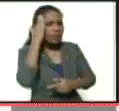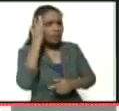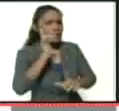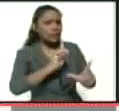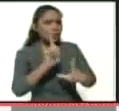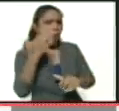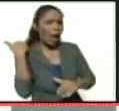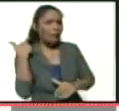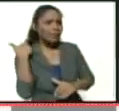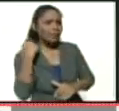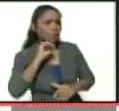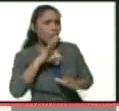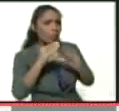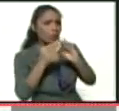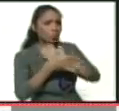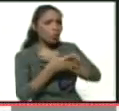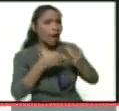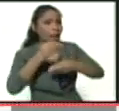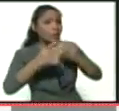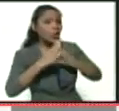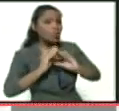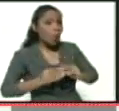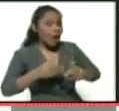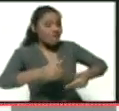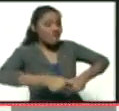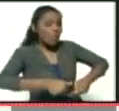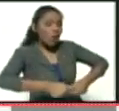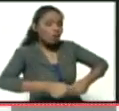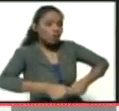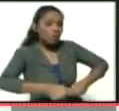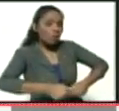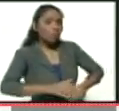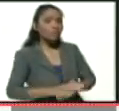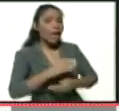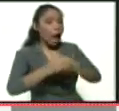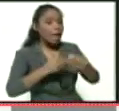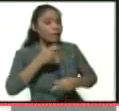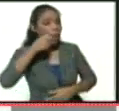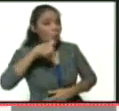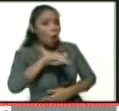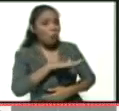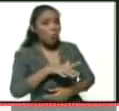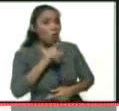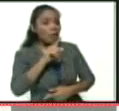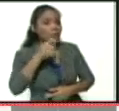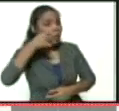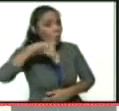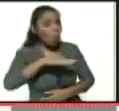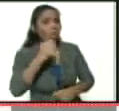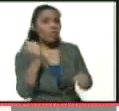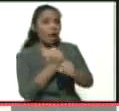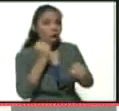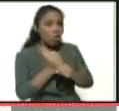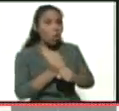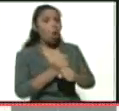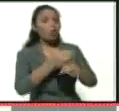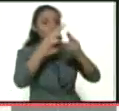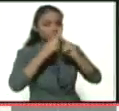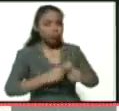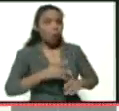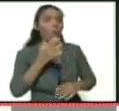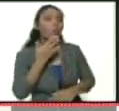¿no? Uh-huh. Que contrasta todo el esfuerzo que hace nuestro pueblo, ese pueblo trabajador, noble. Uh-huh. Por